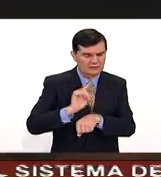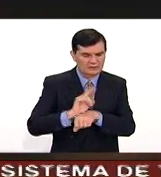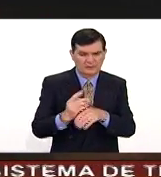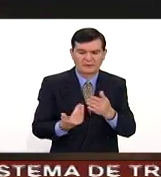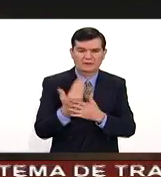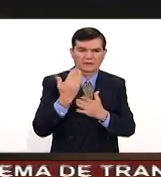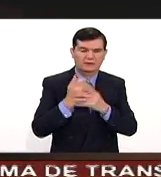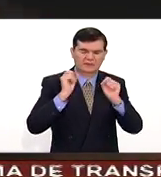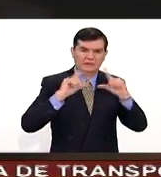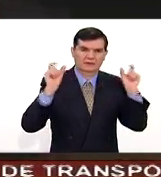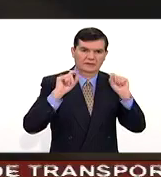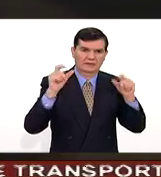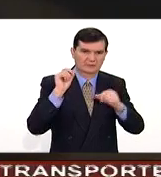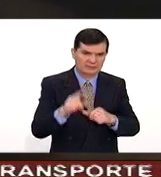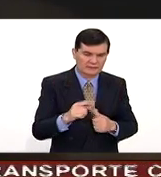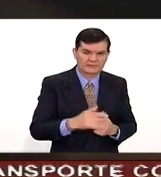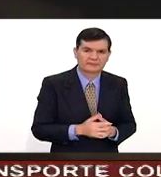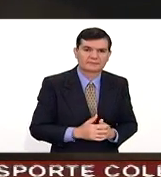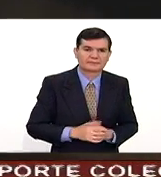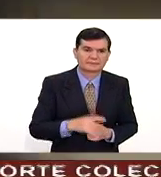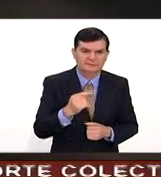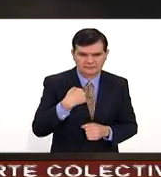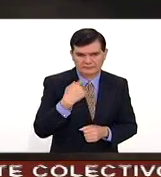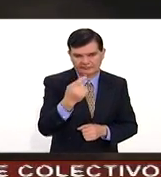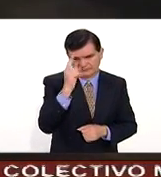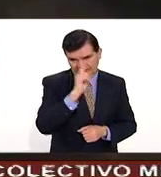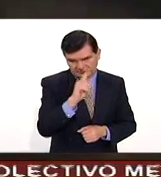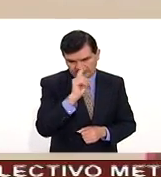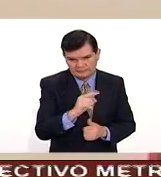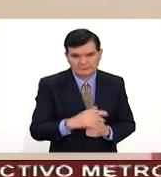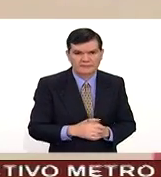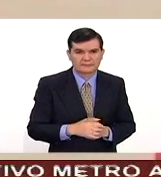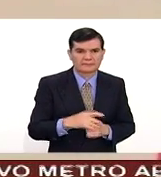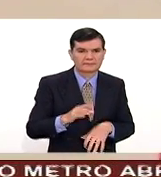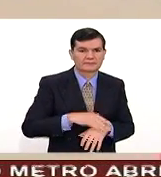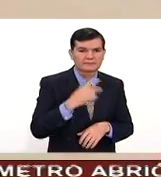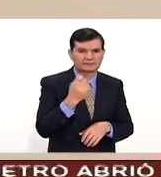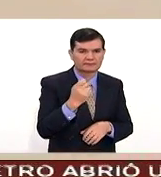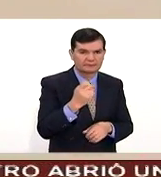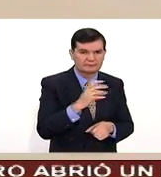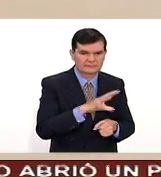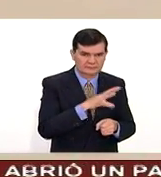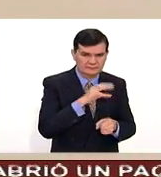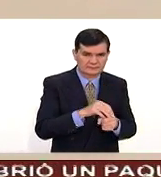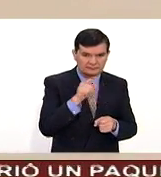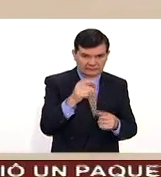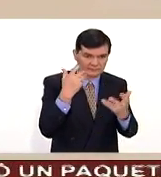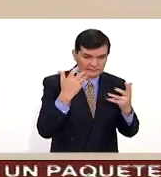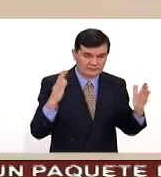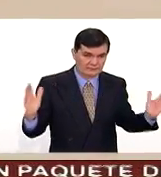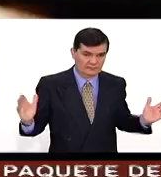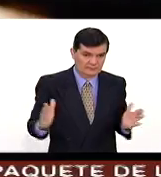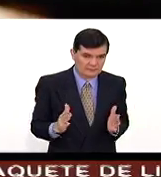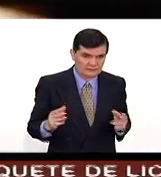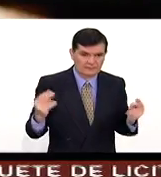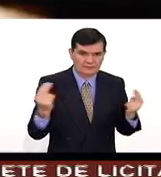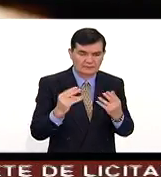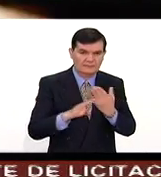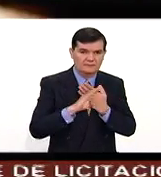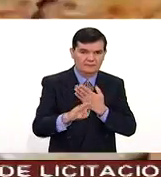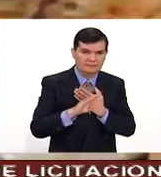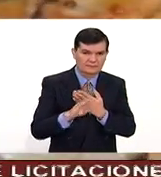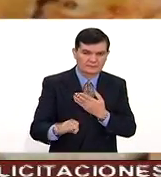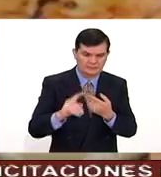misma hora. Estas son las recomendaciones porque en general si deseas bajar de peso hay que evitar